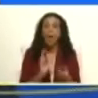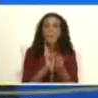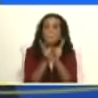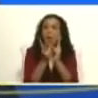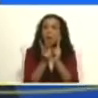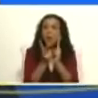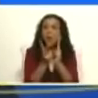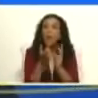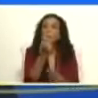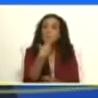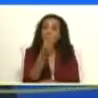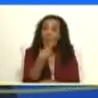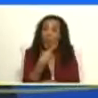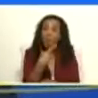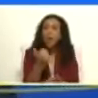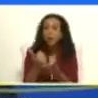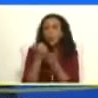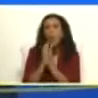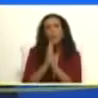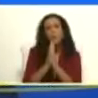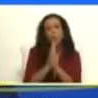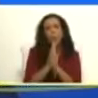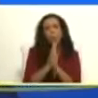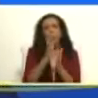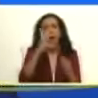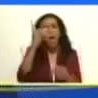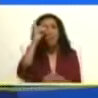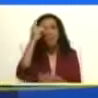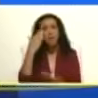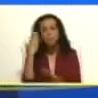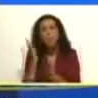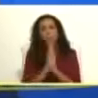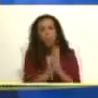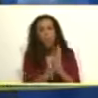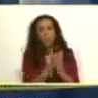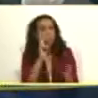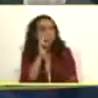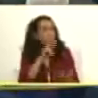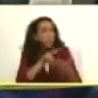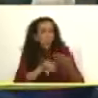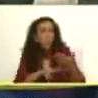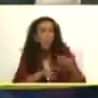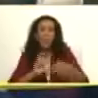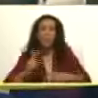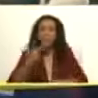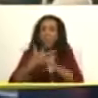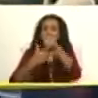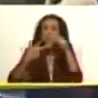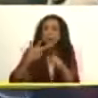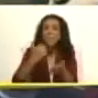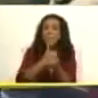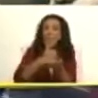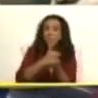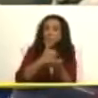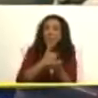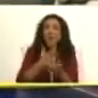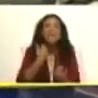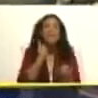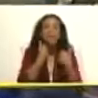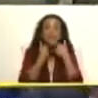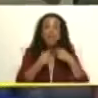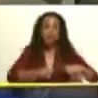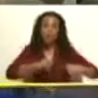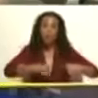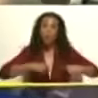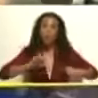Variaciones por medicamentos. Me ayudas aquí, Delcy, porque aquí hay una parte que no logro verla, el tercero. Medicamentos para enfermedades del